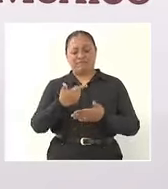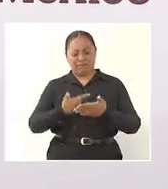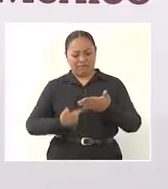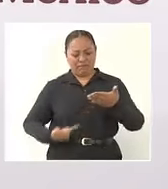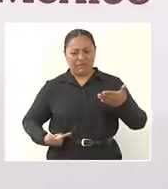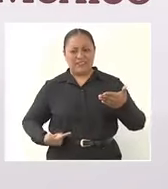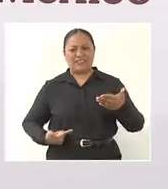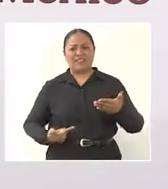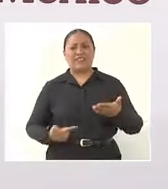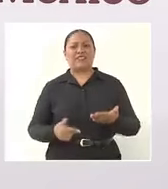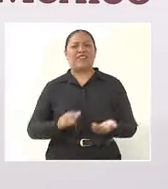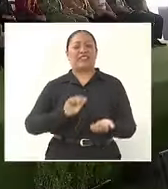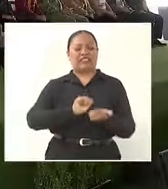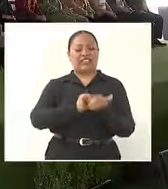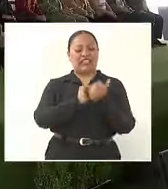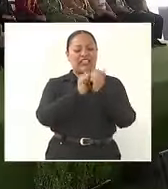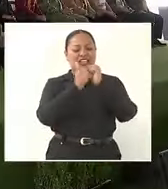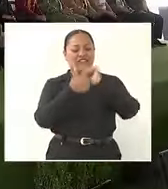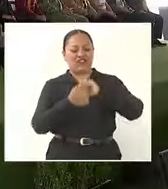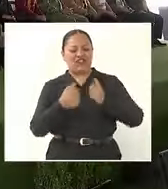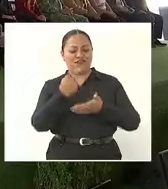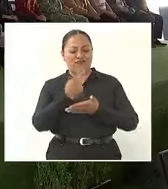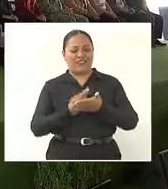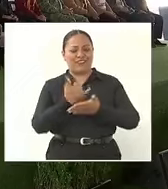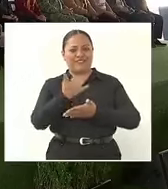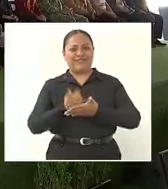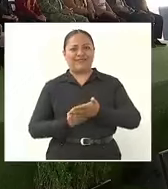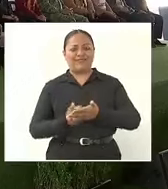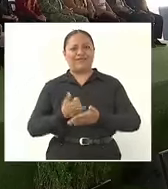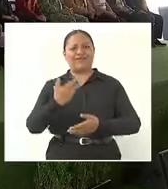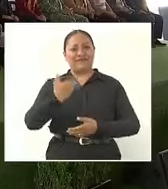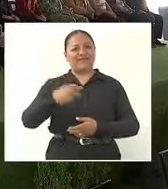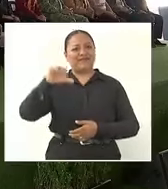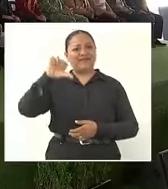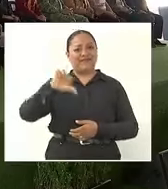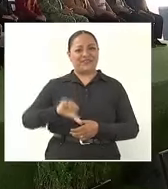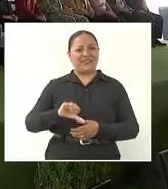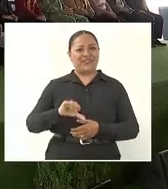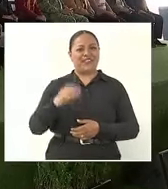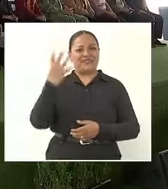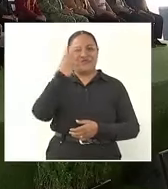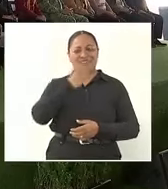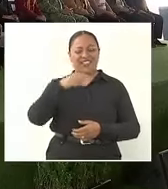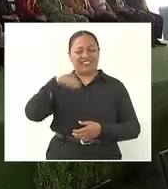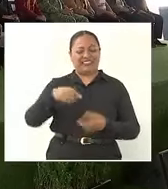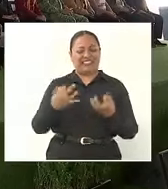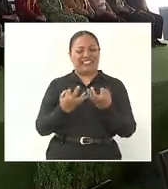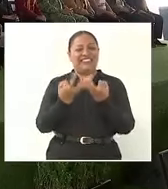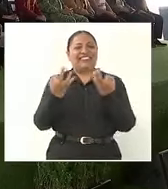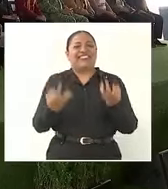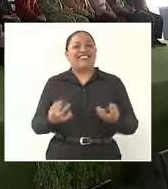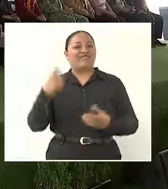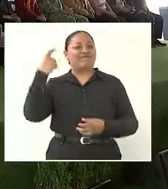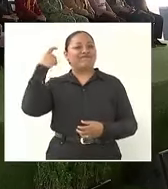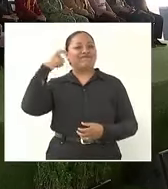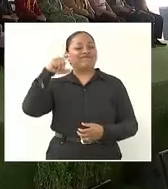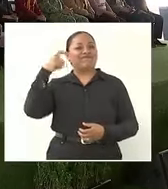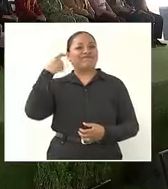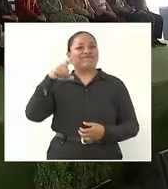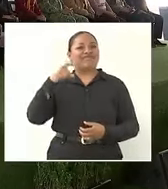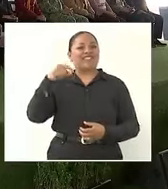de ellos es este. Y desde esta maravillosa tierra queretana que gestó